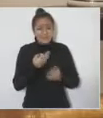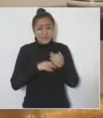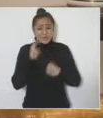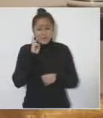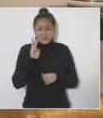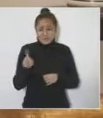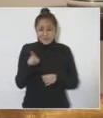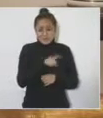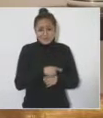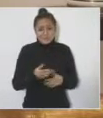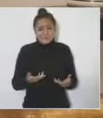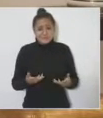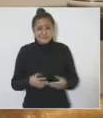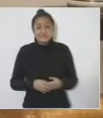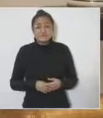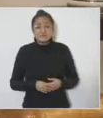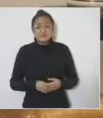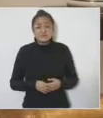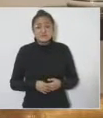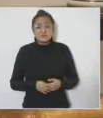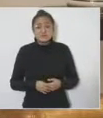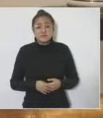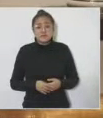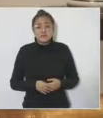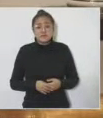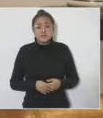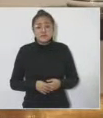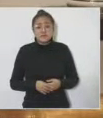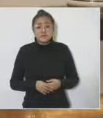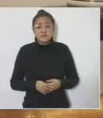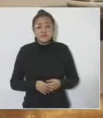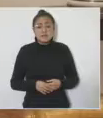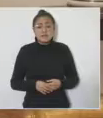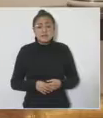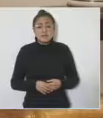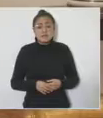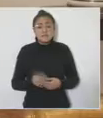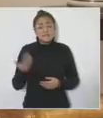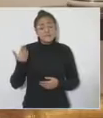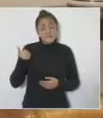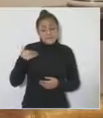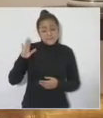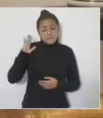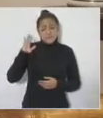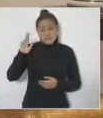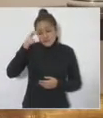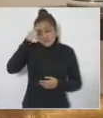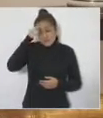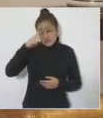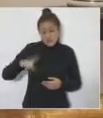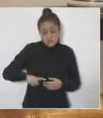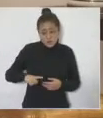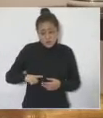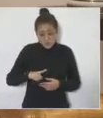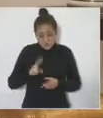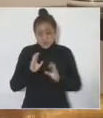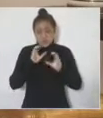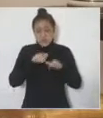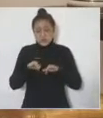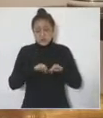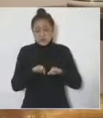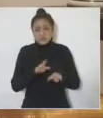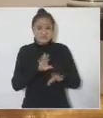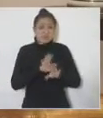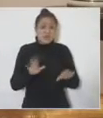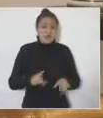todos departiendo cuando los secretarios de las gentes del gobierno entraban a ese Rango